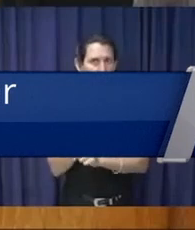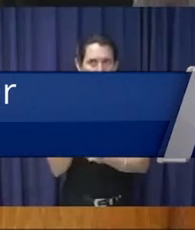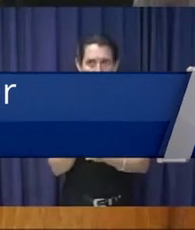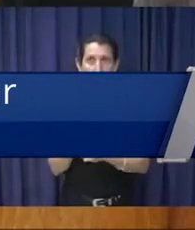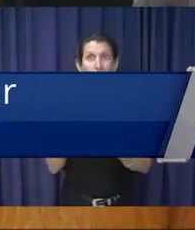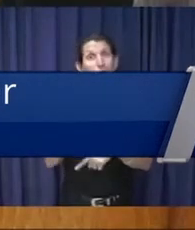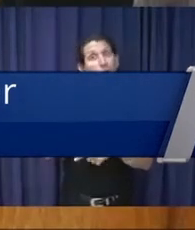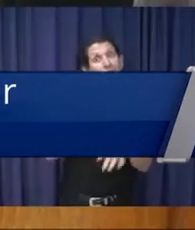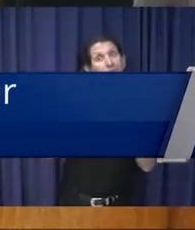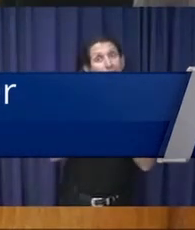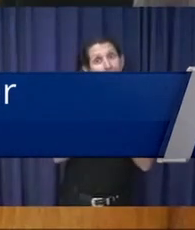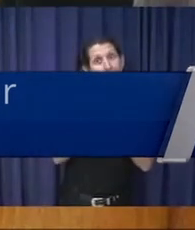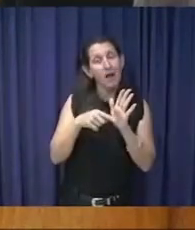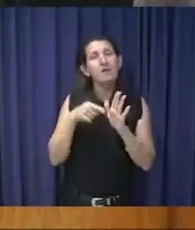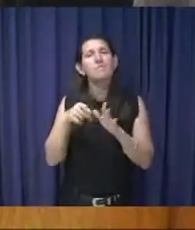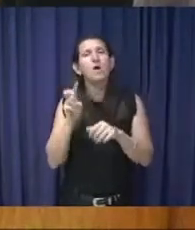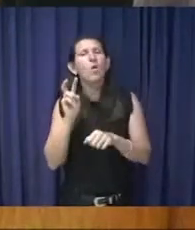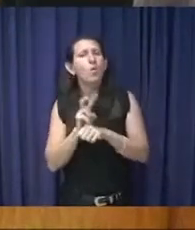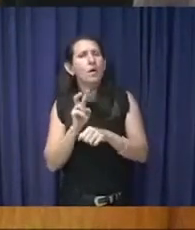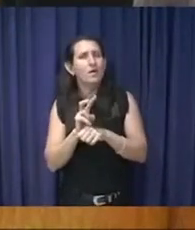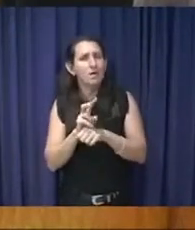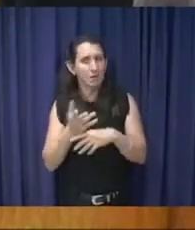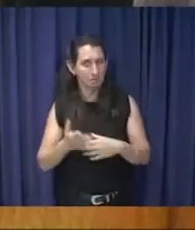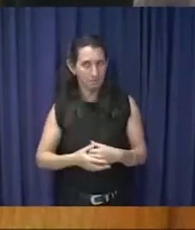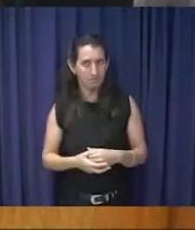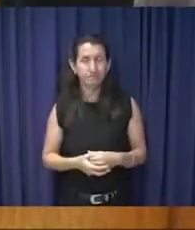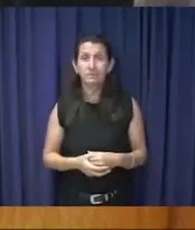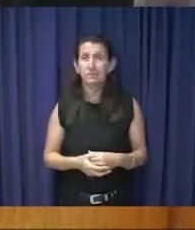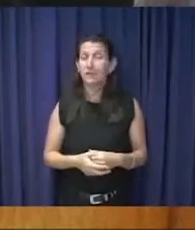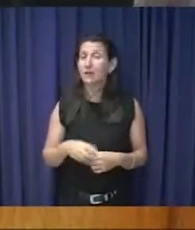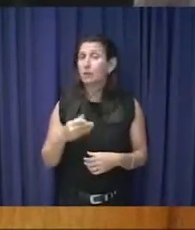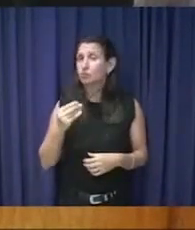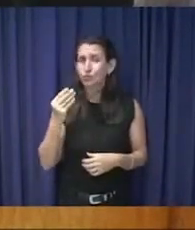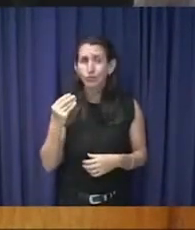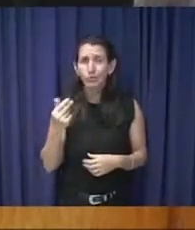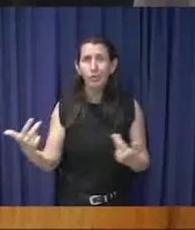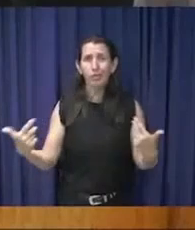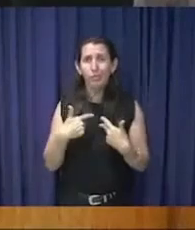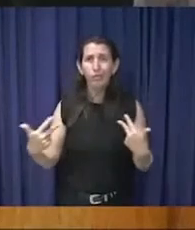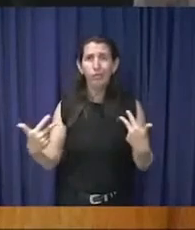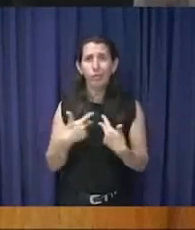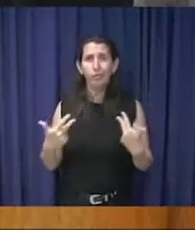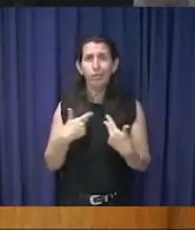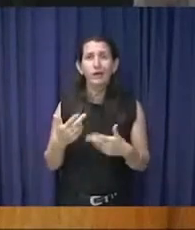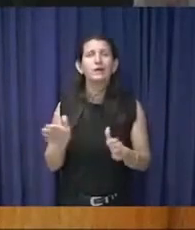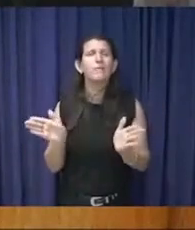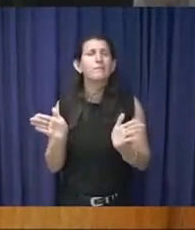ley. Y tanto que nos achacan de que por ahí nosotros fuimos pegados a un gobierno